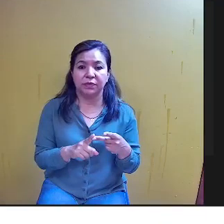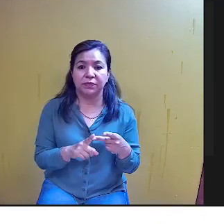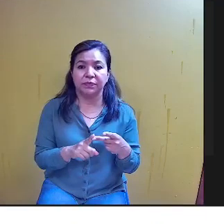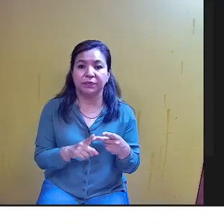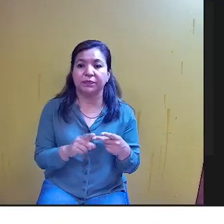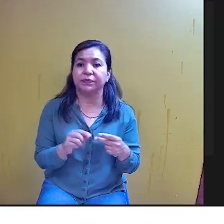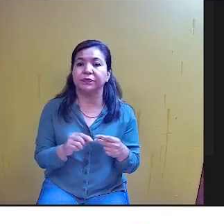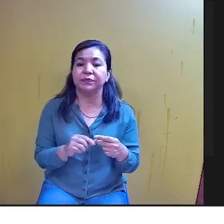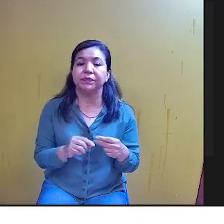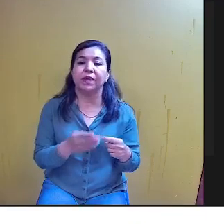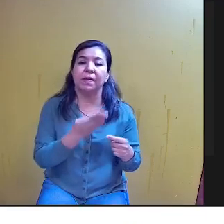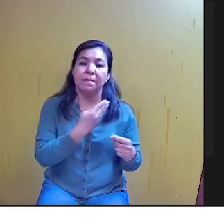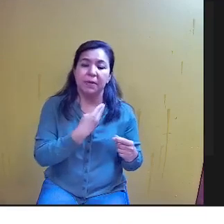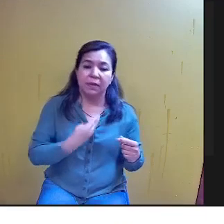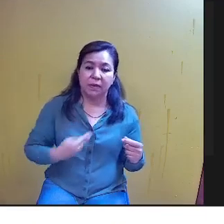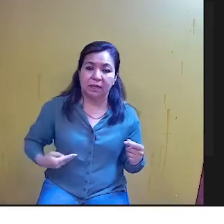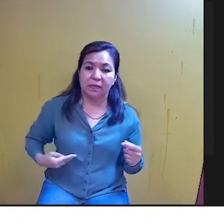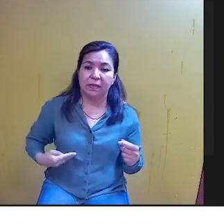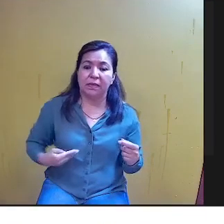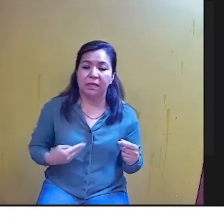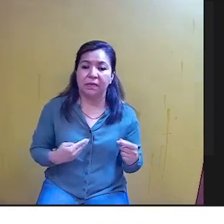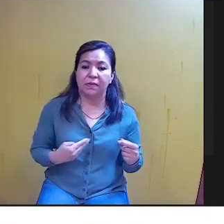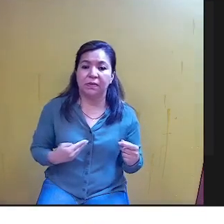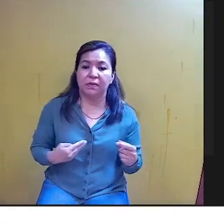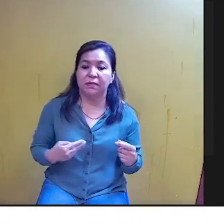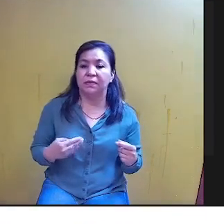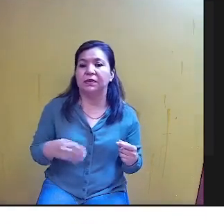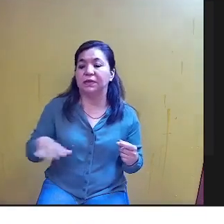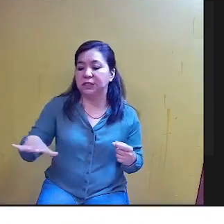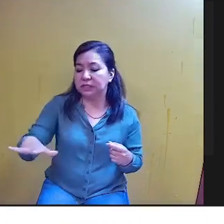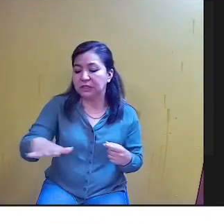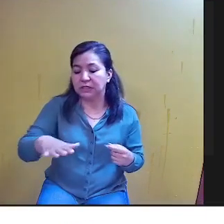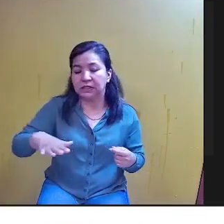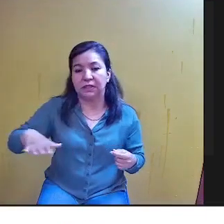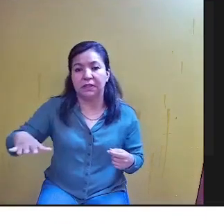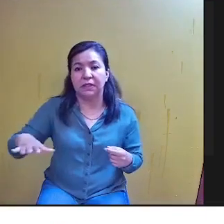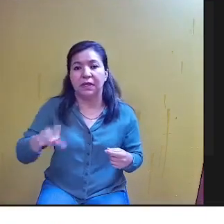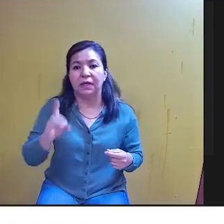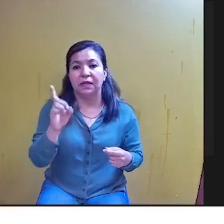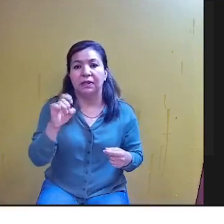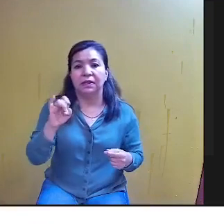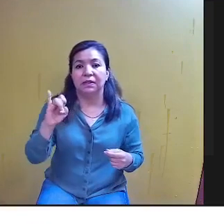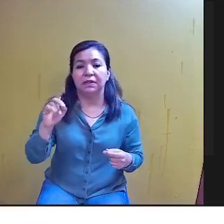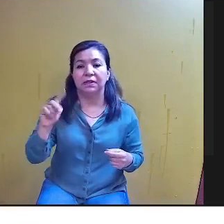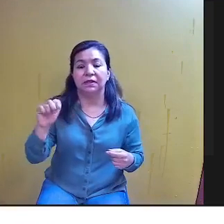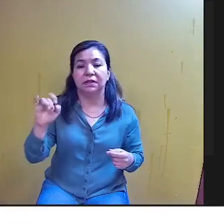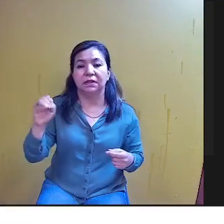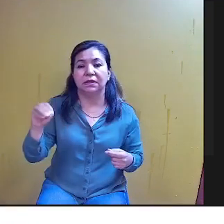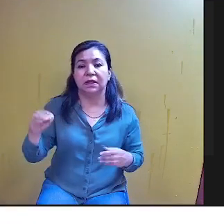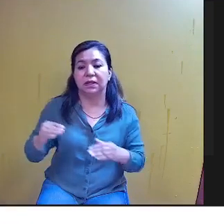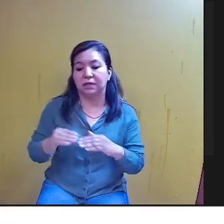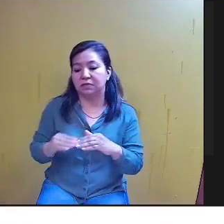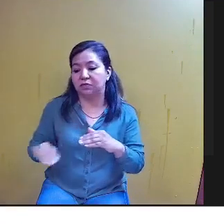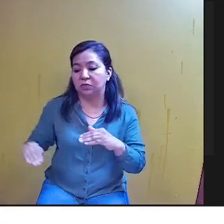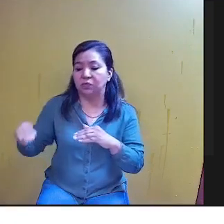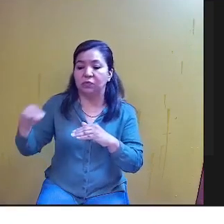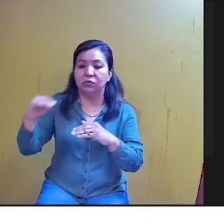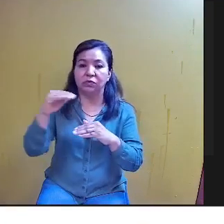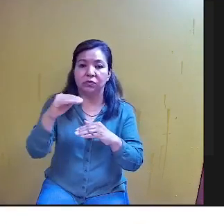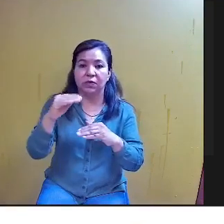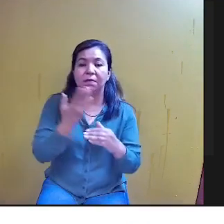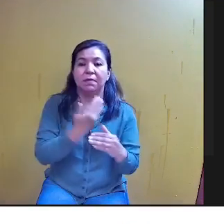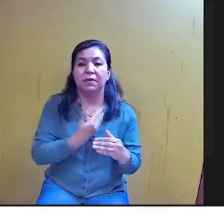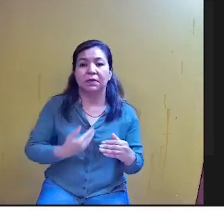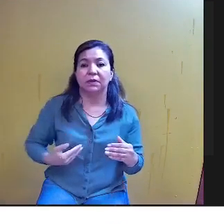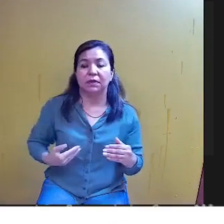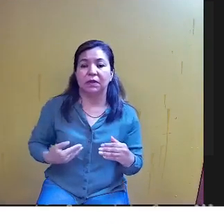designada presidente distrital por haber obtenido la mayor calificación en el proceso de designación, subir de consejero distrital a presidente